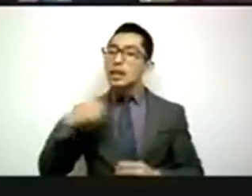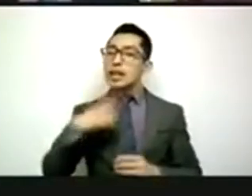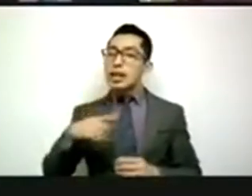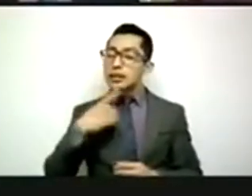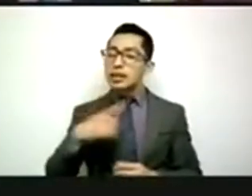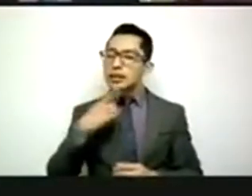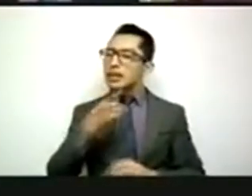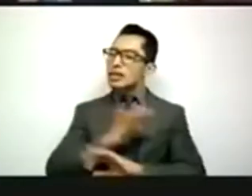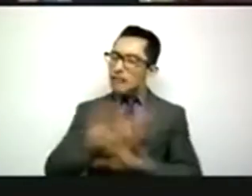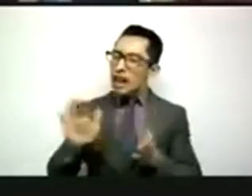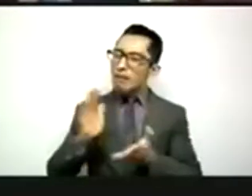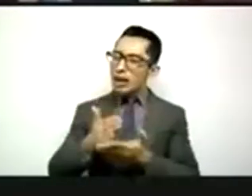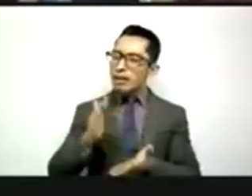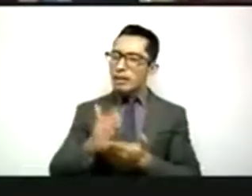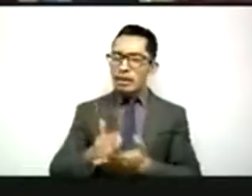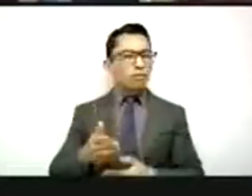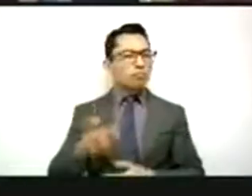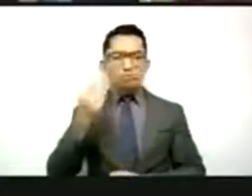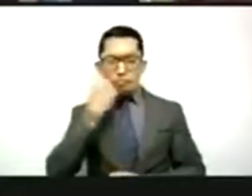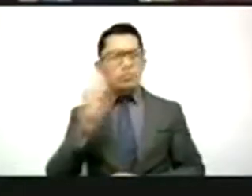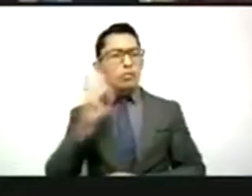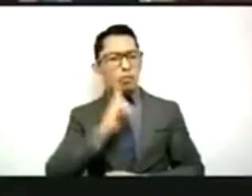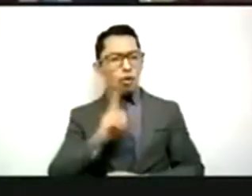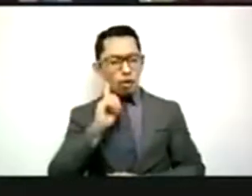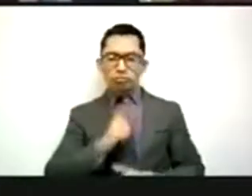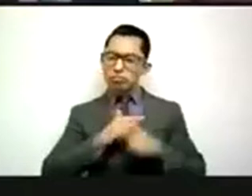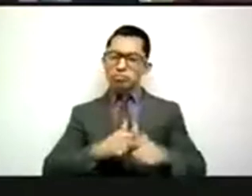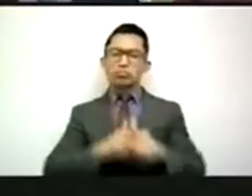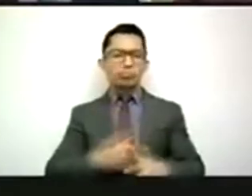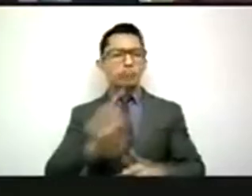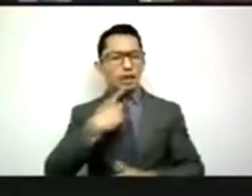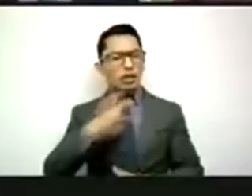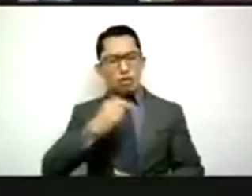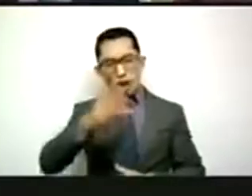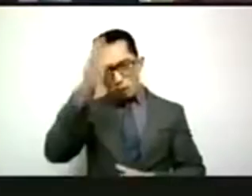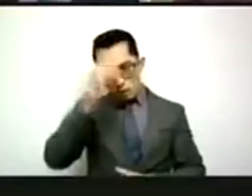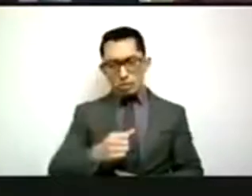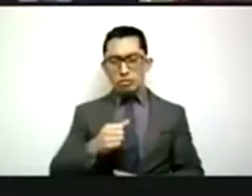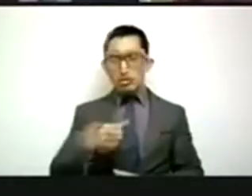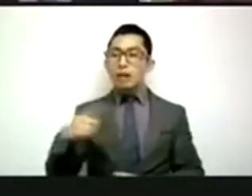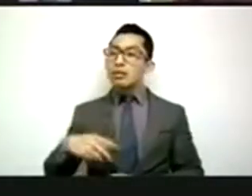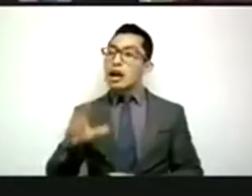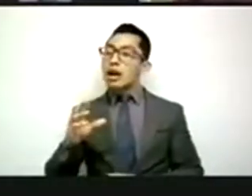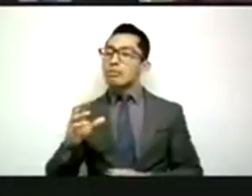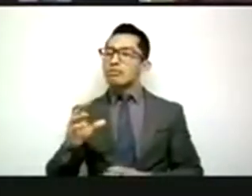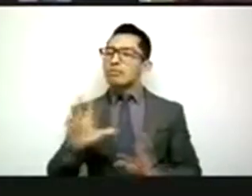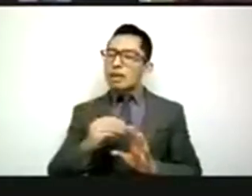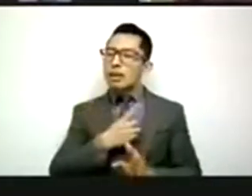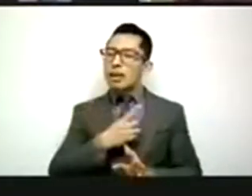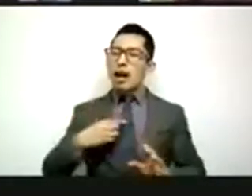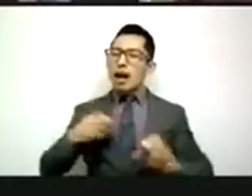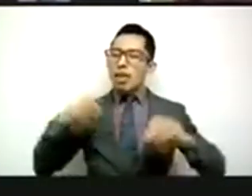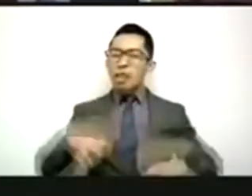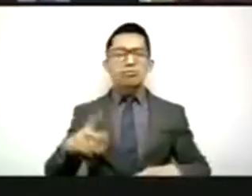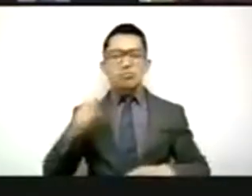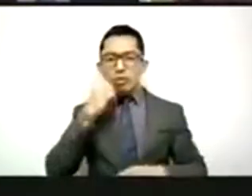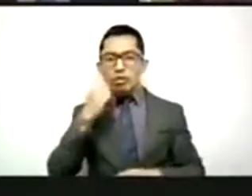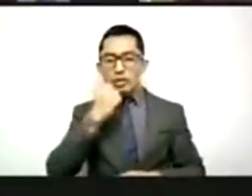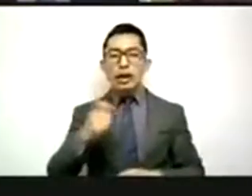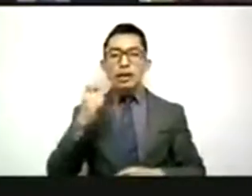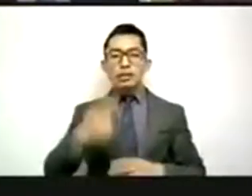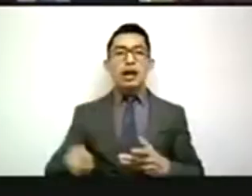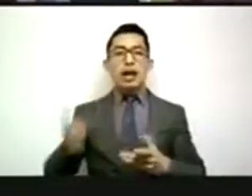violencia, efectivamente es violencia. Este pacto patriarcal institucional